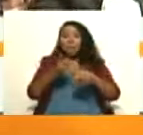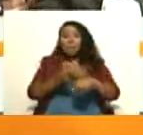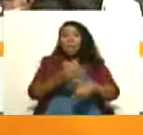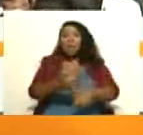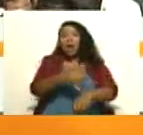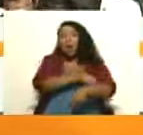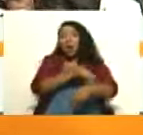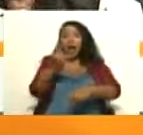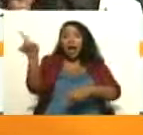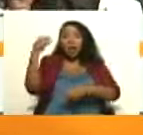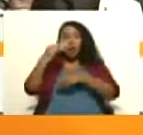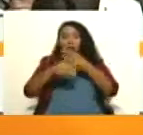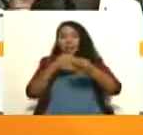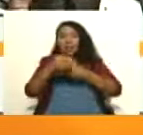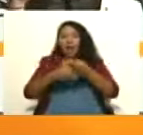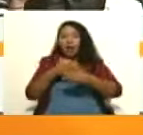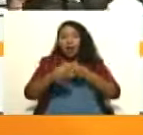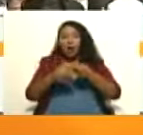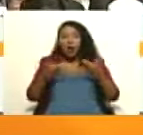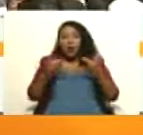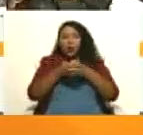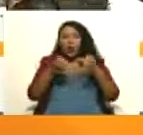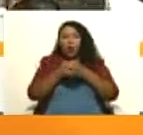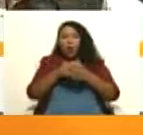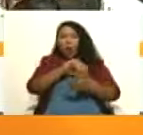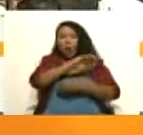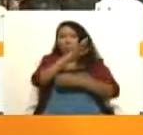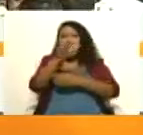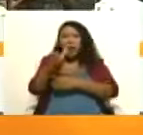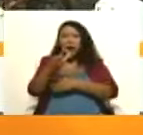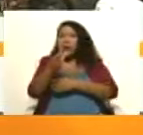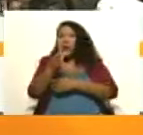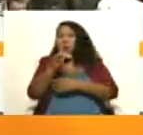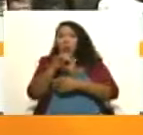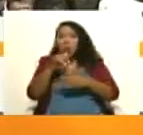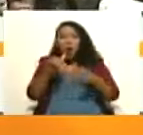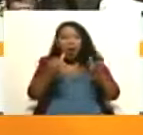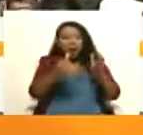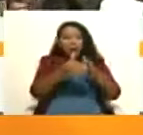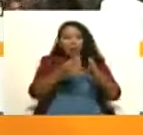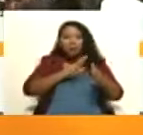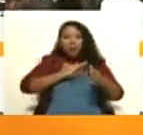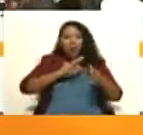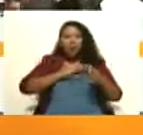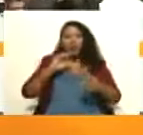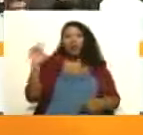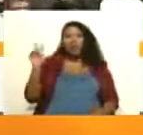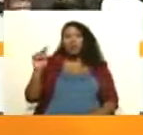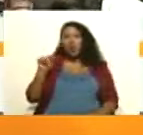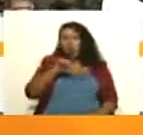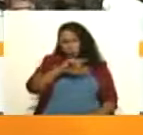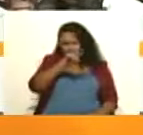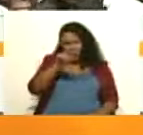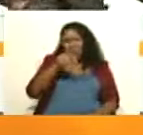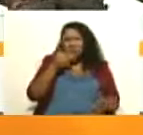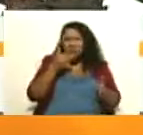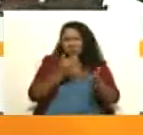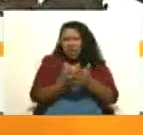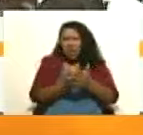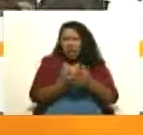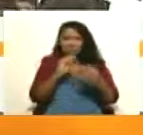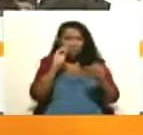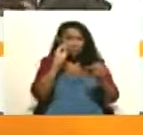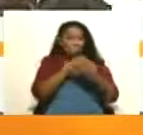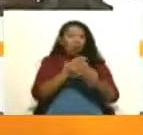también licitaron bloques en un mar que es incontrovertiblemente venezolano. ¿Ustedes van a permitir que se